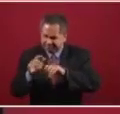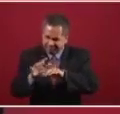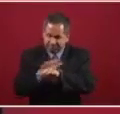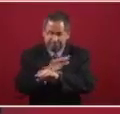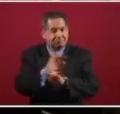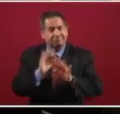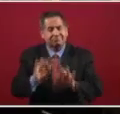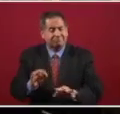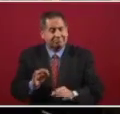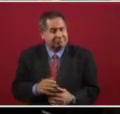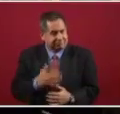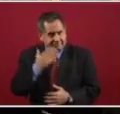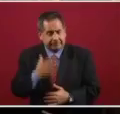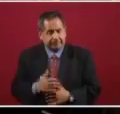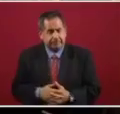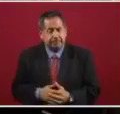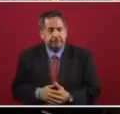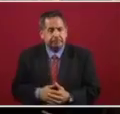podría yo aquí